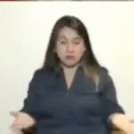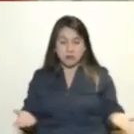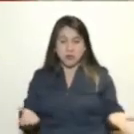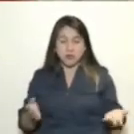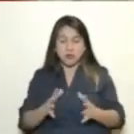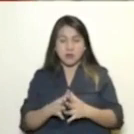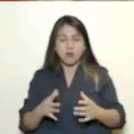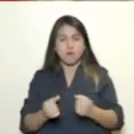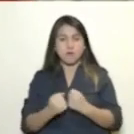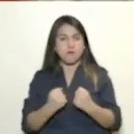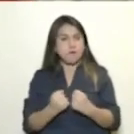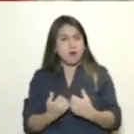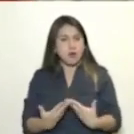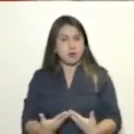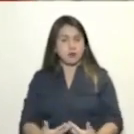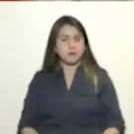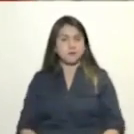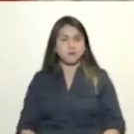es muy fuerte.